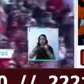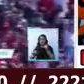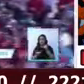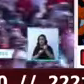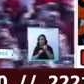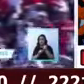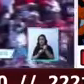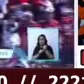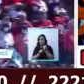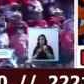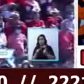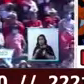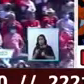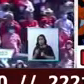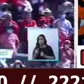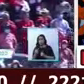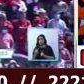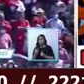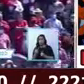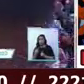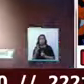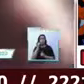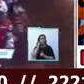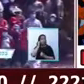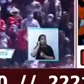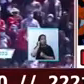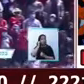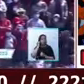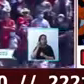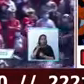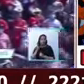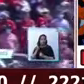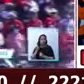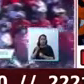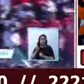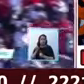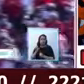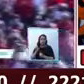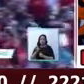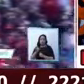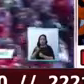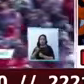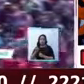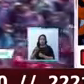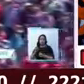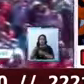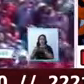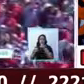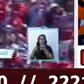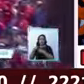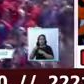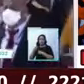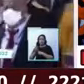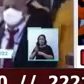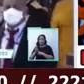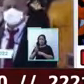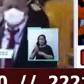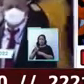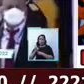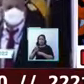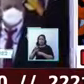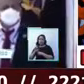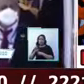Bueno, lo que dice el designado presidencial Narral, es un poco incongruente,